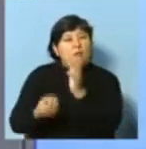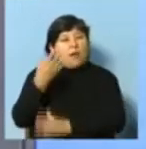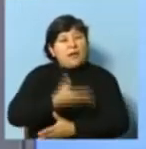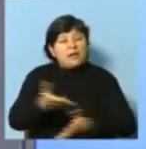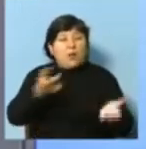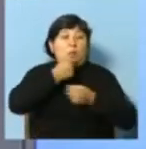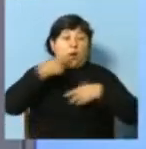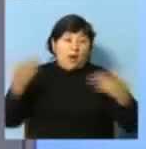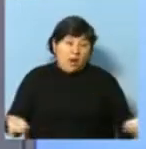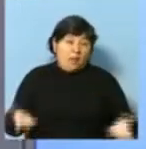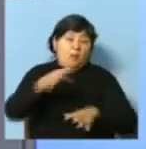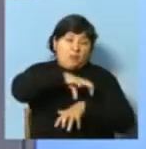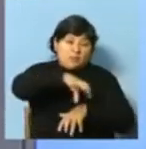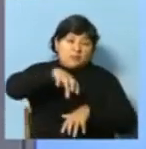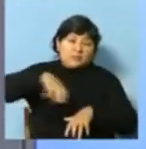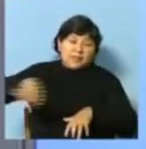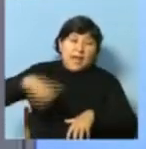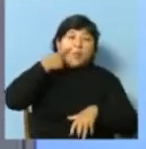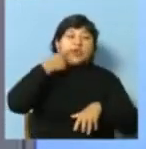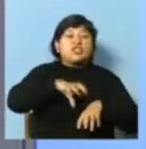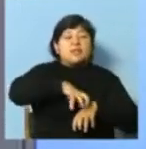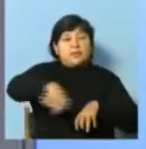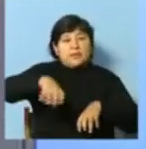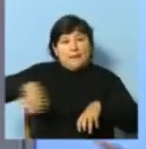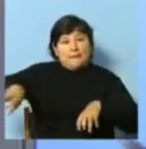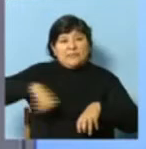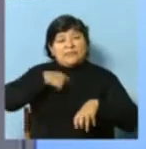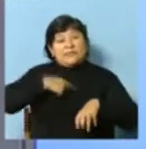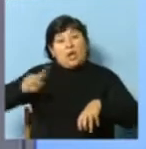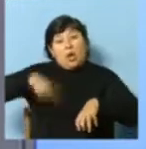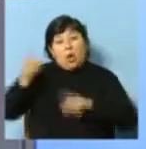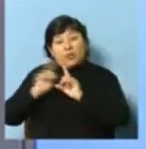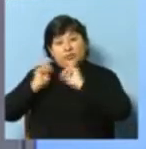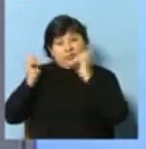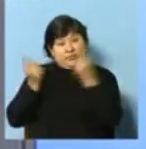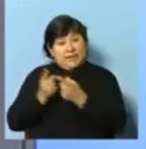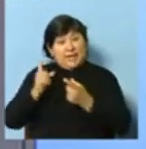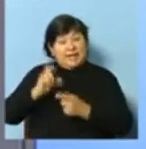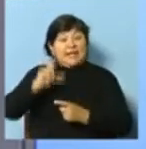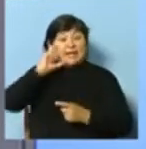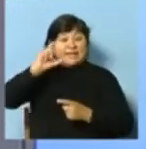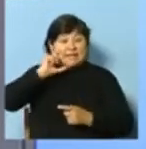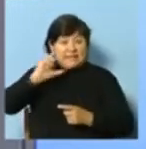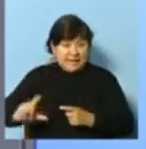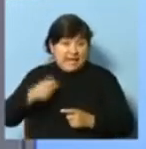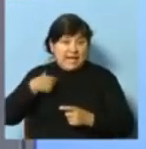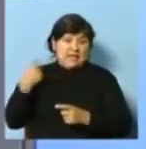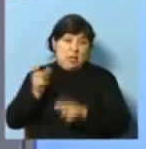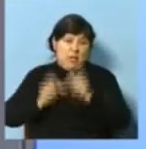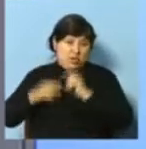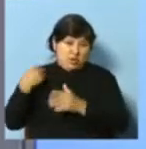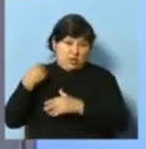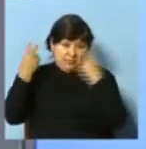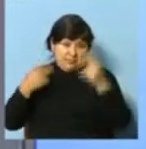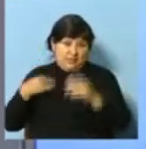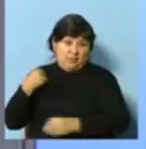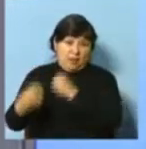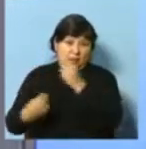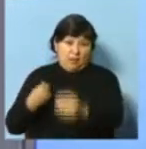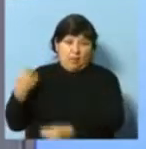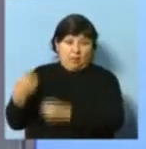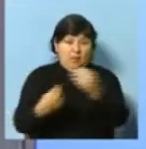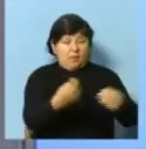descentralizar el municipio llevar centros de participación vecinal si este centros culturales